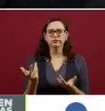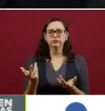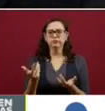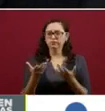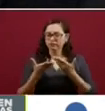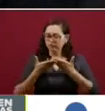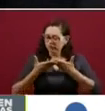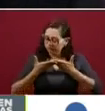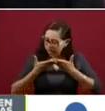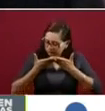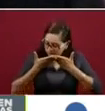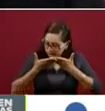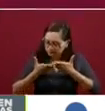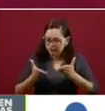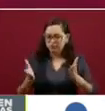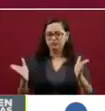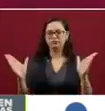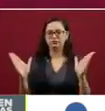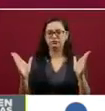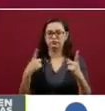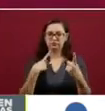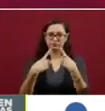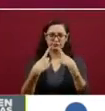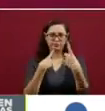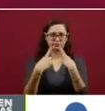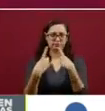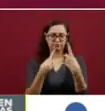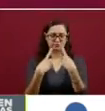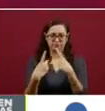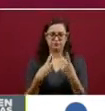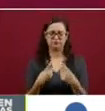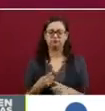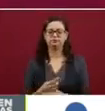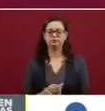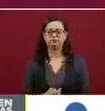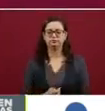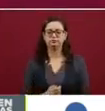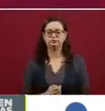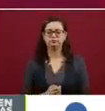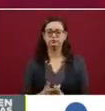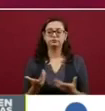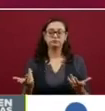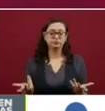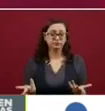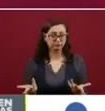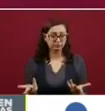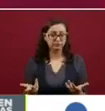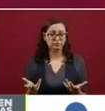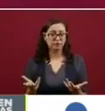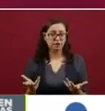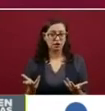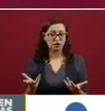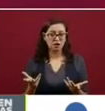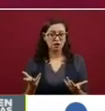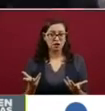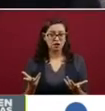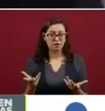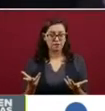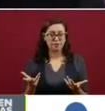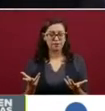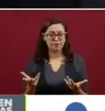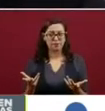puertas abiertas para el diálogo, de modo que no se afecte